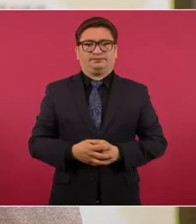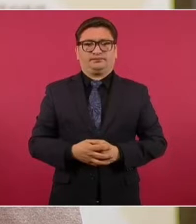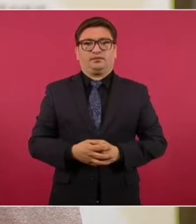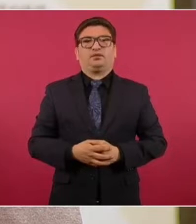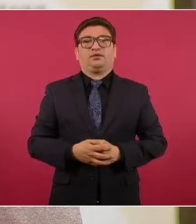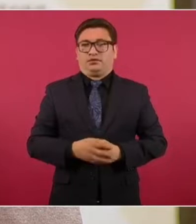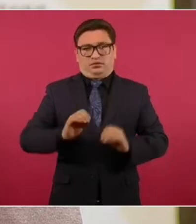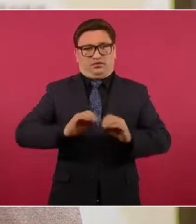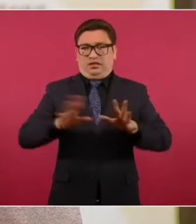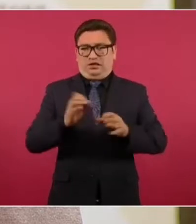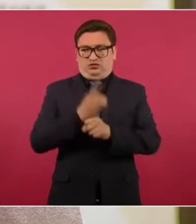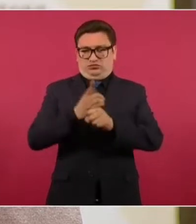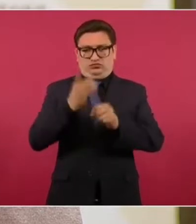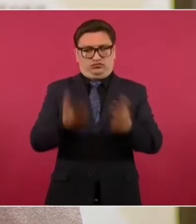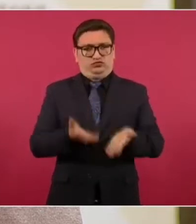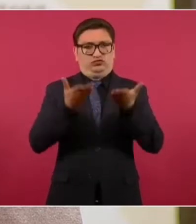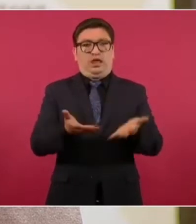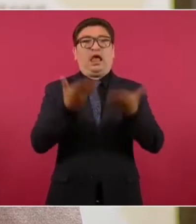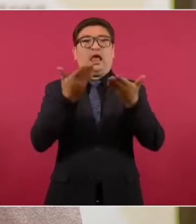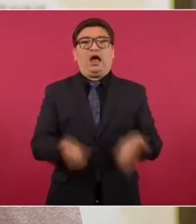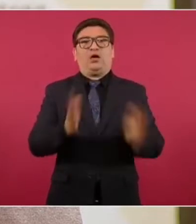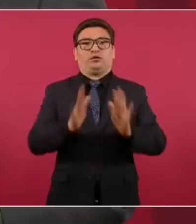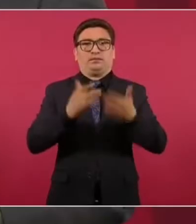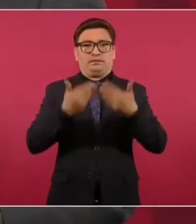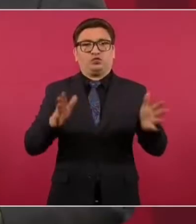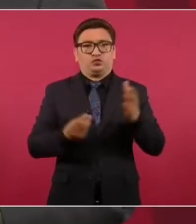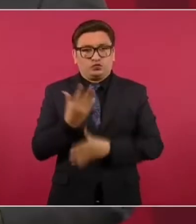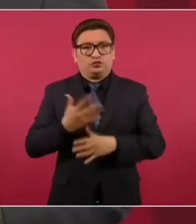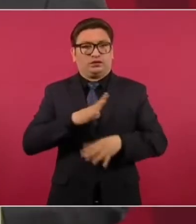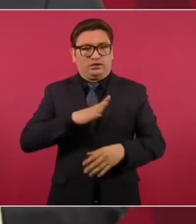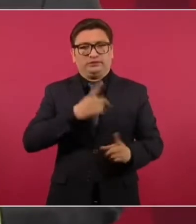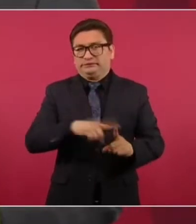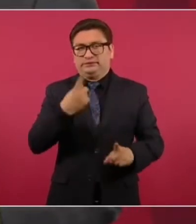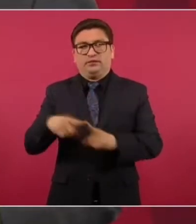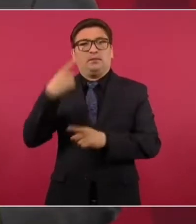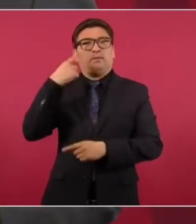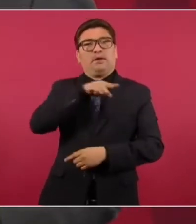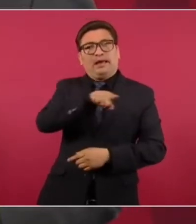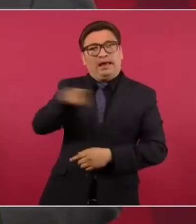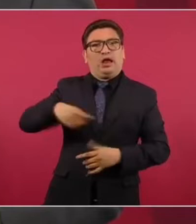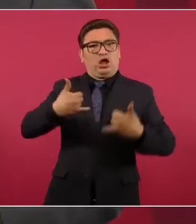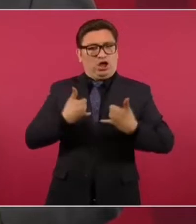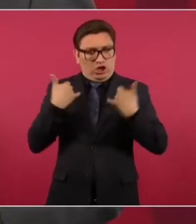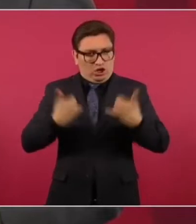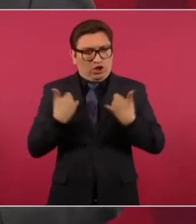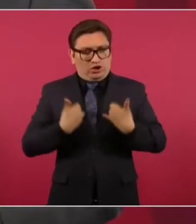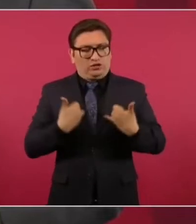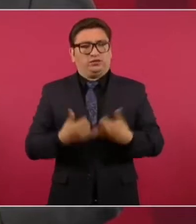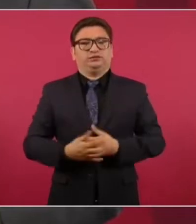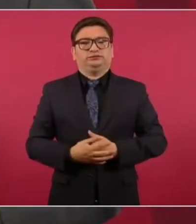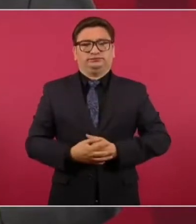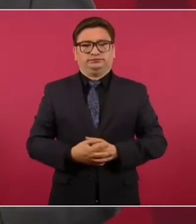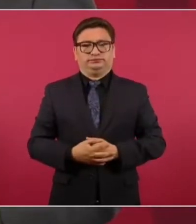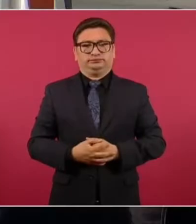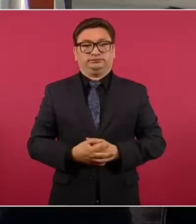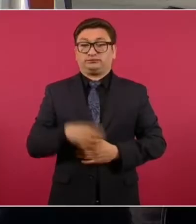con las oportunidades que ahora se tienen para los jóvenes,